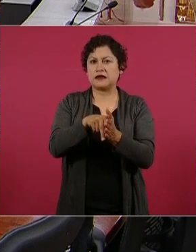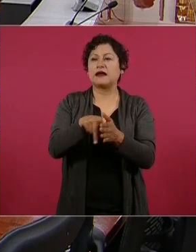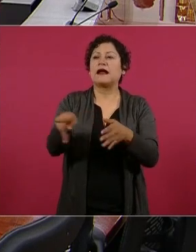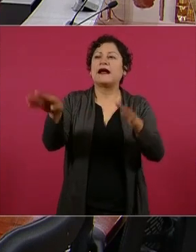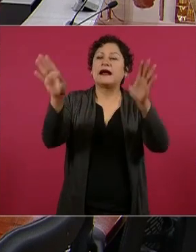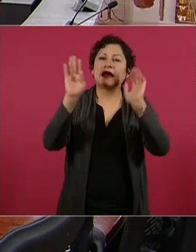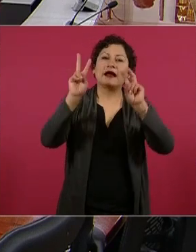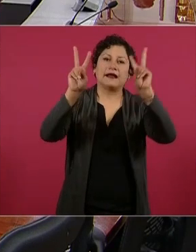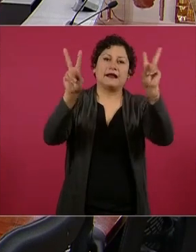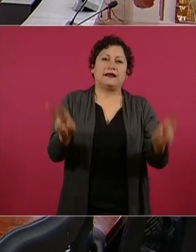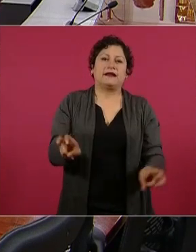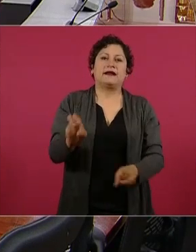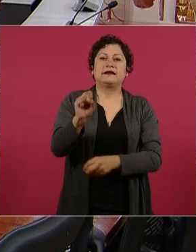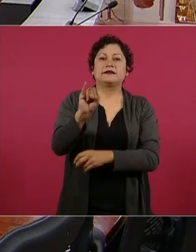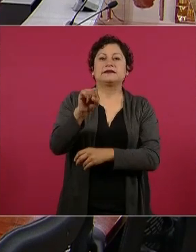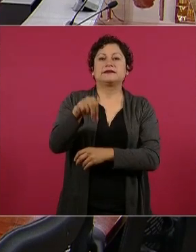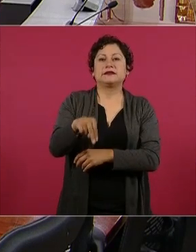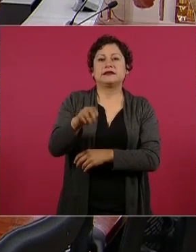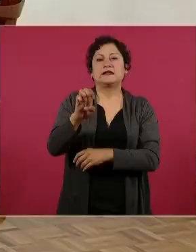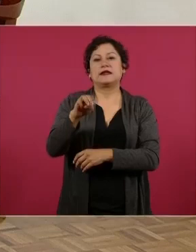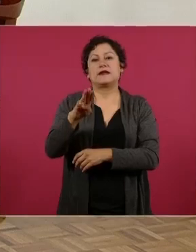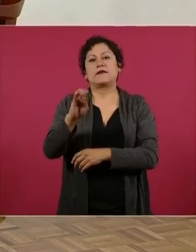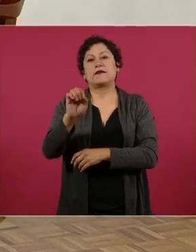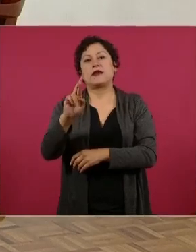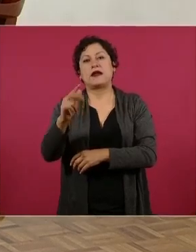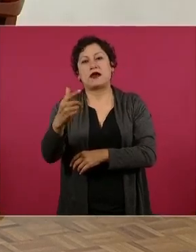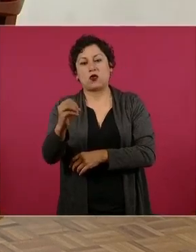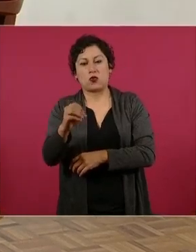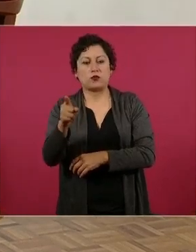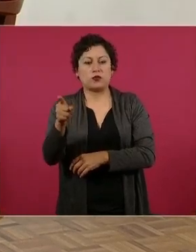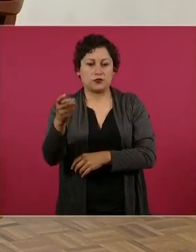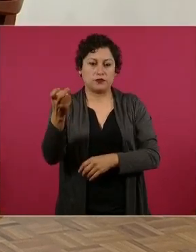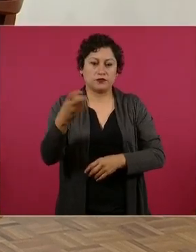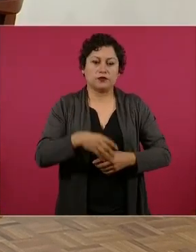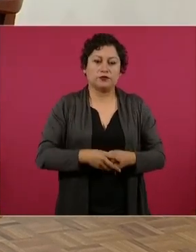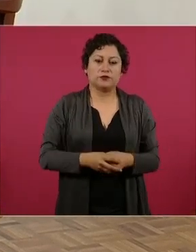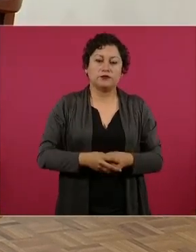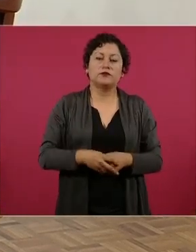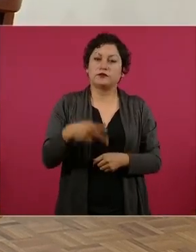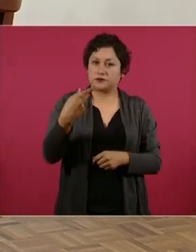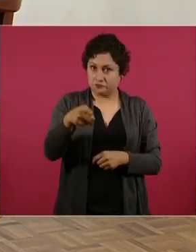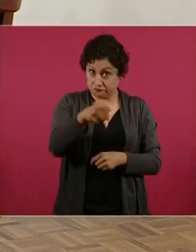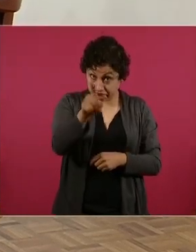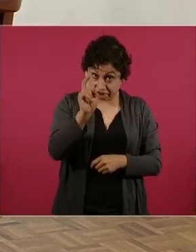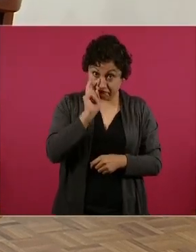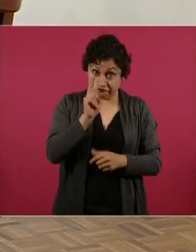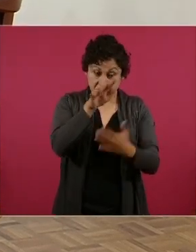embargo. Sin embargo. Pero vean los dos.